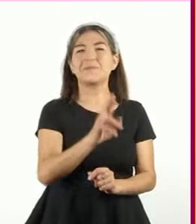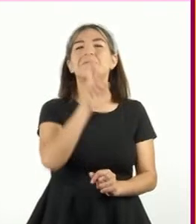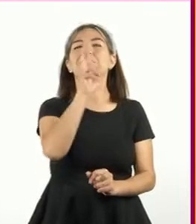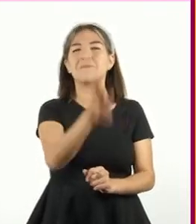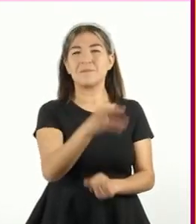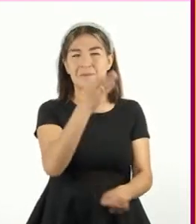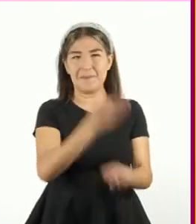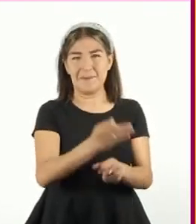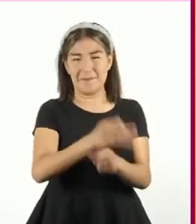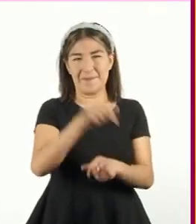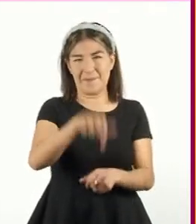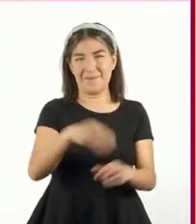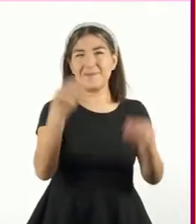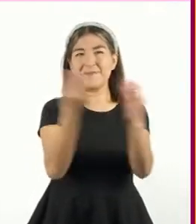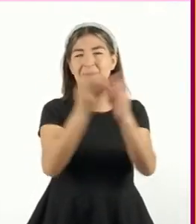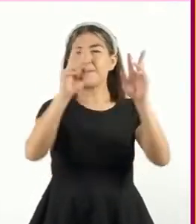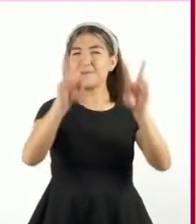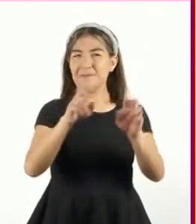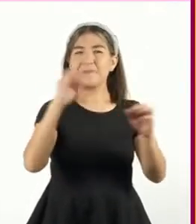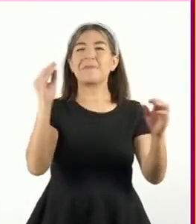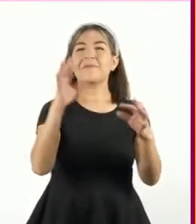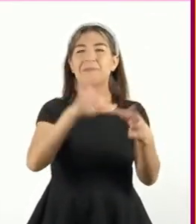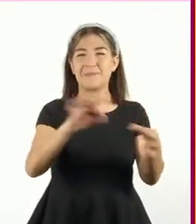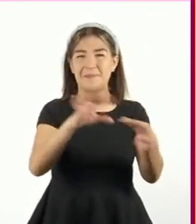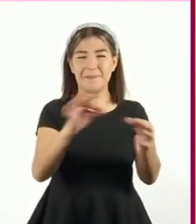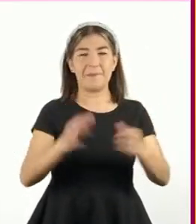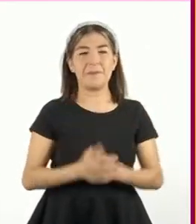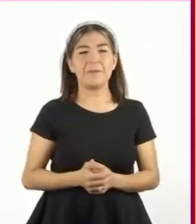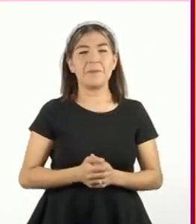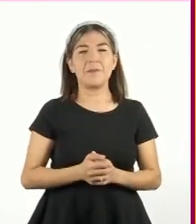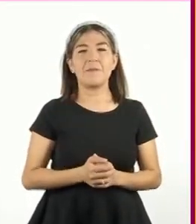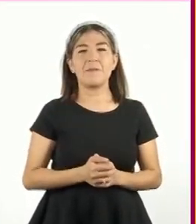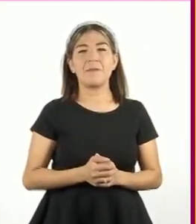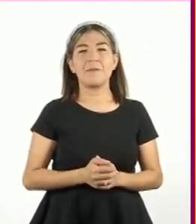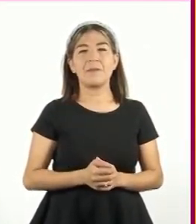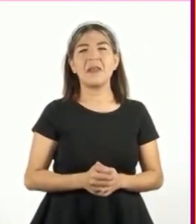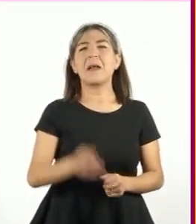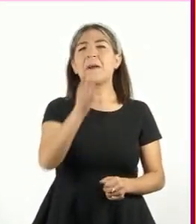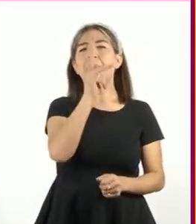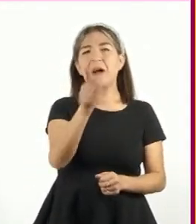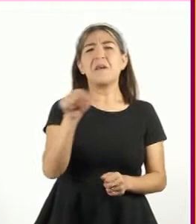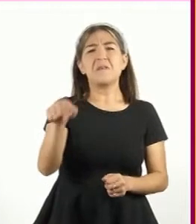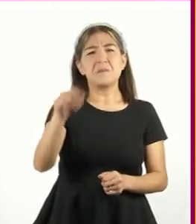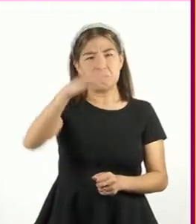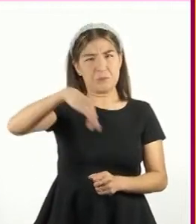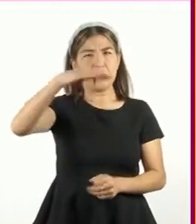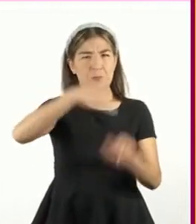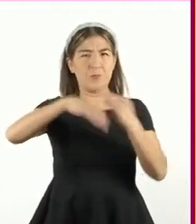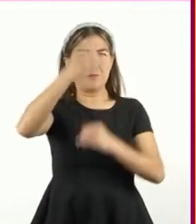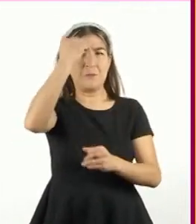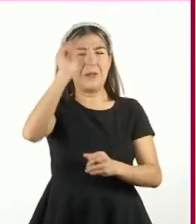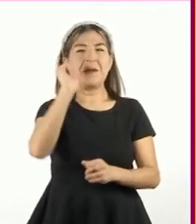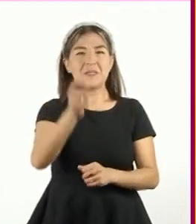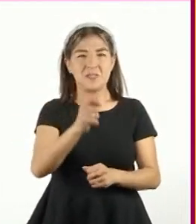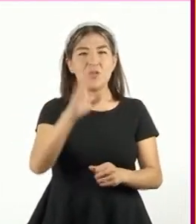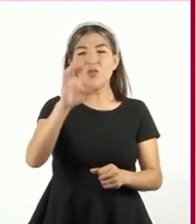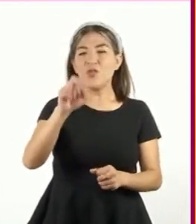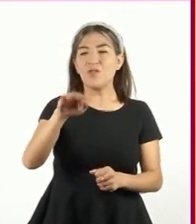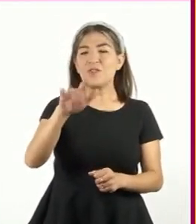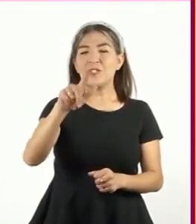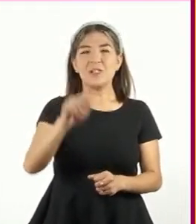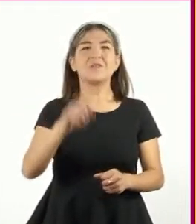ello a lo largo de la sesión. La palabra nos es familiar porque los conflictos son